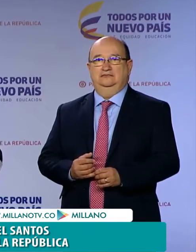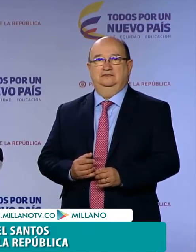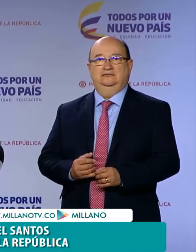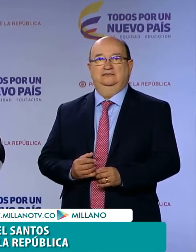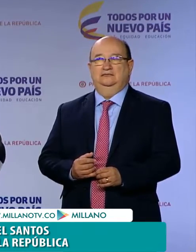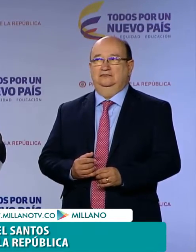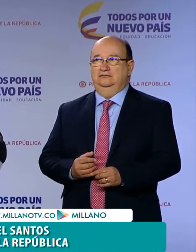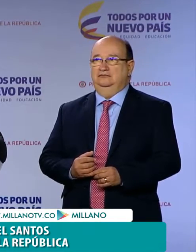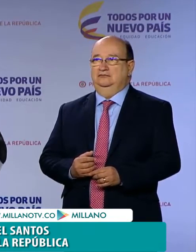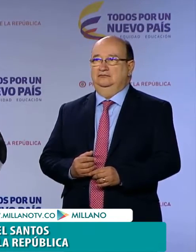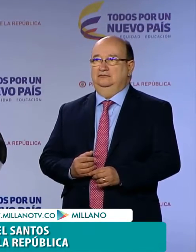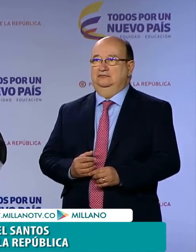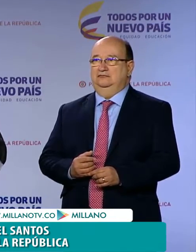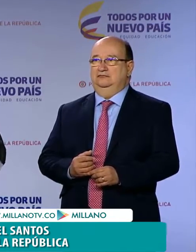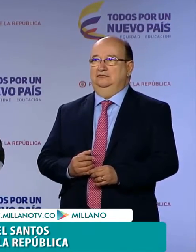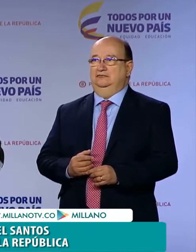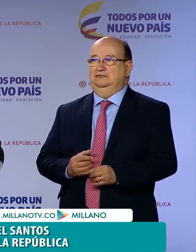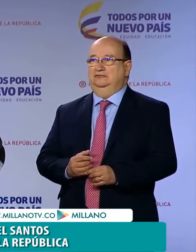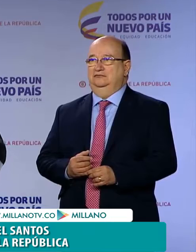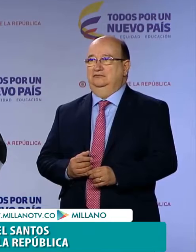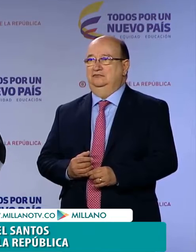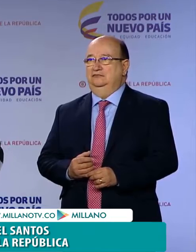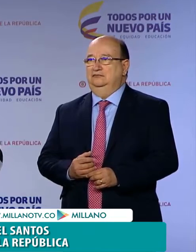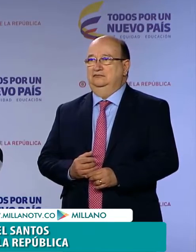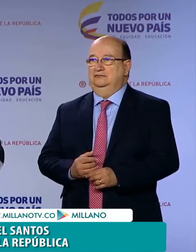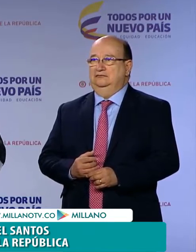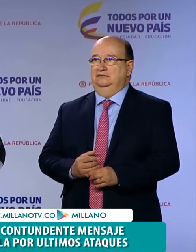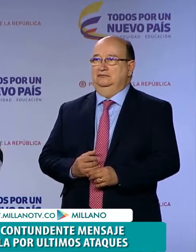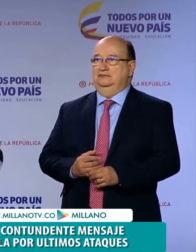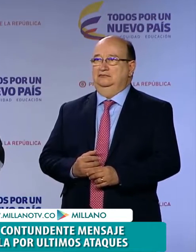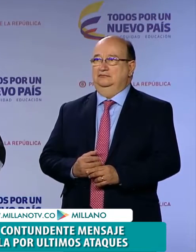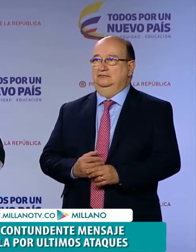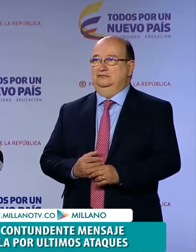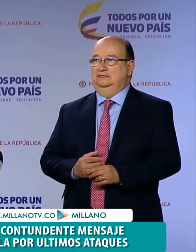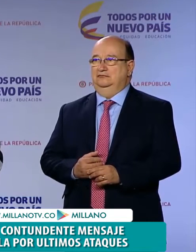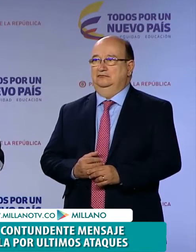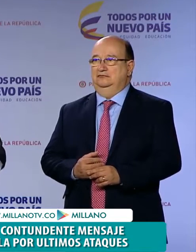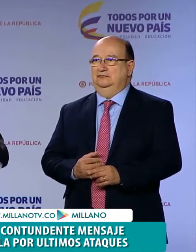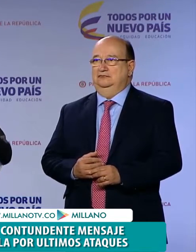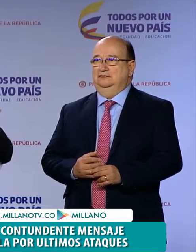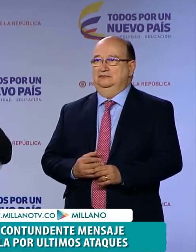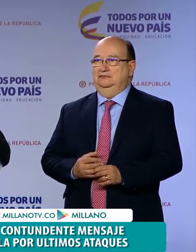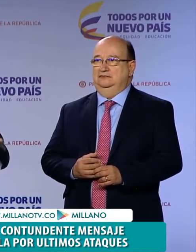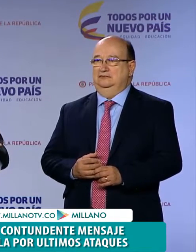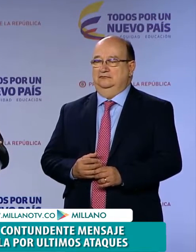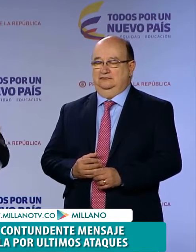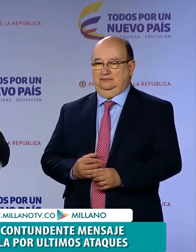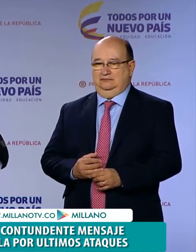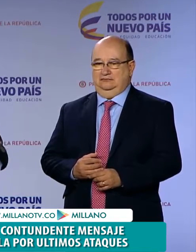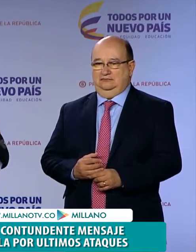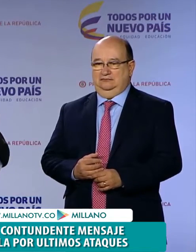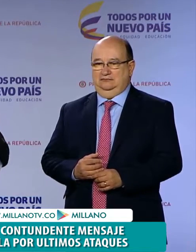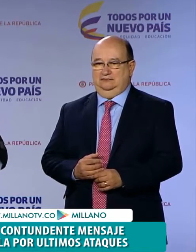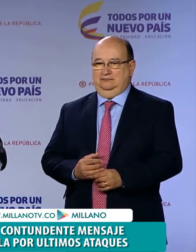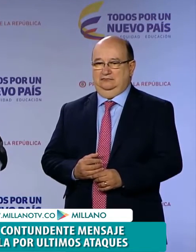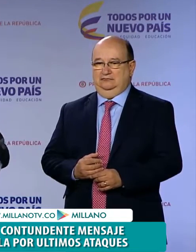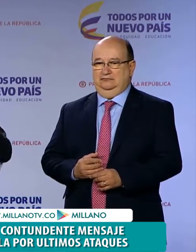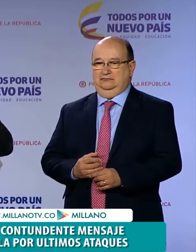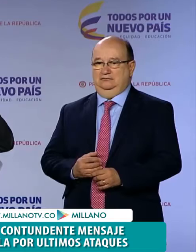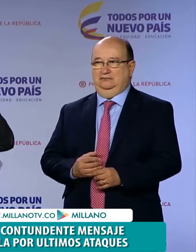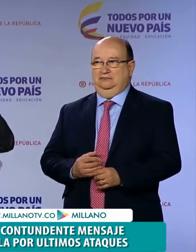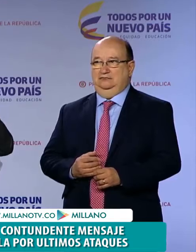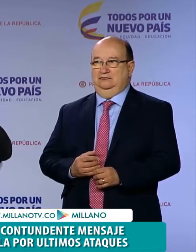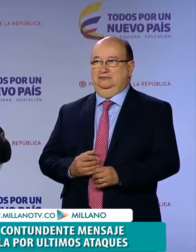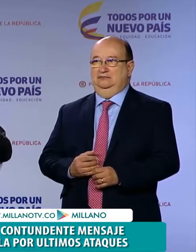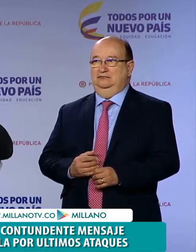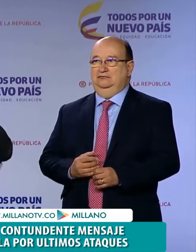Maduro, no pretenda usar al pueblo colombiano para tapar las enormes falencias de